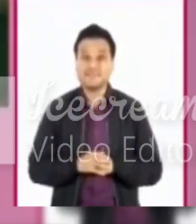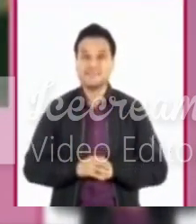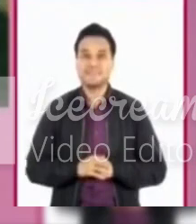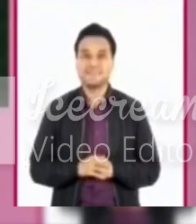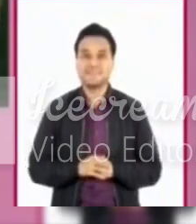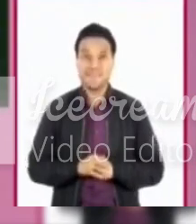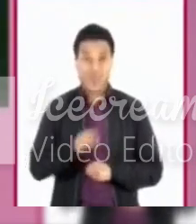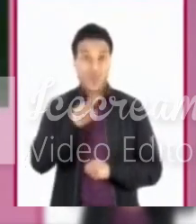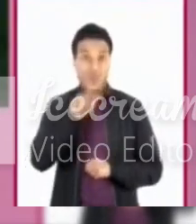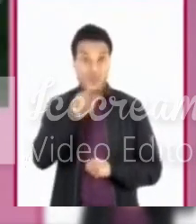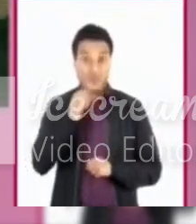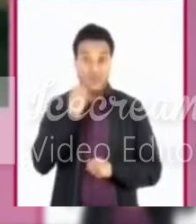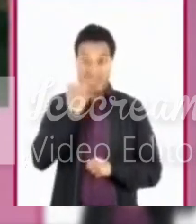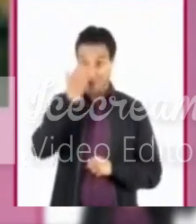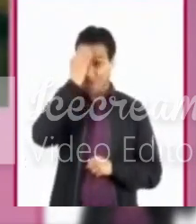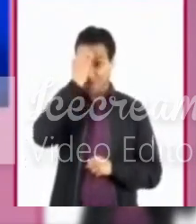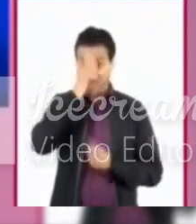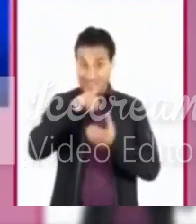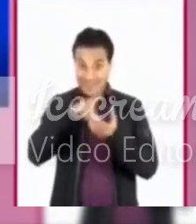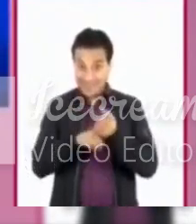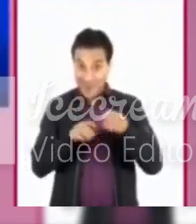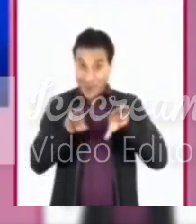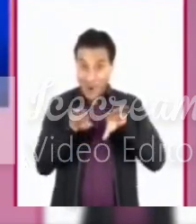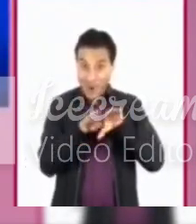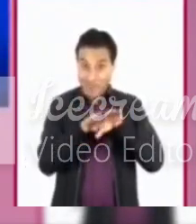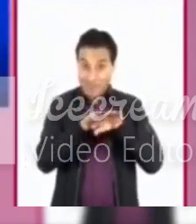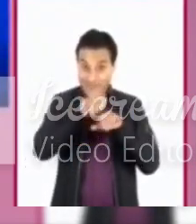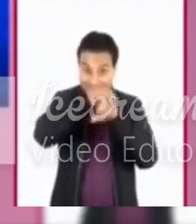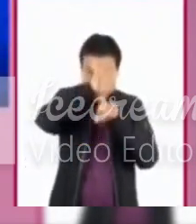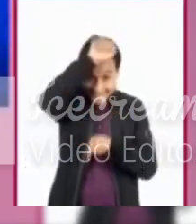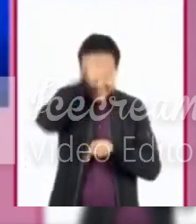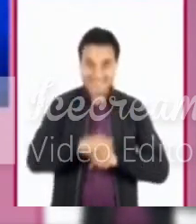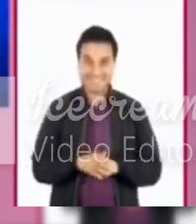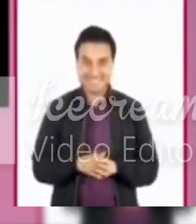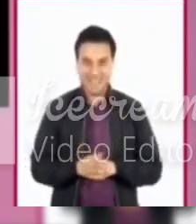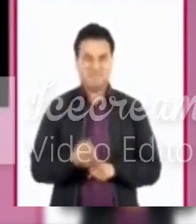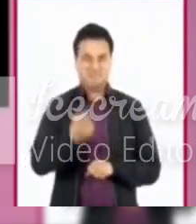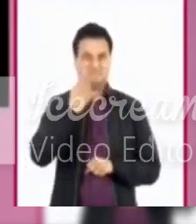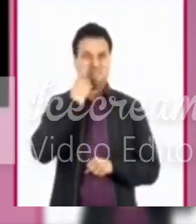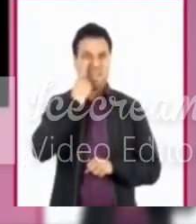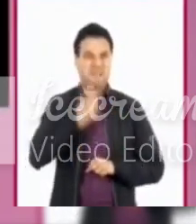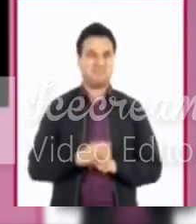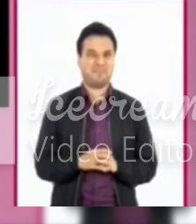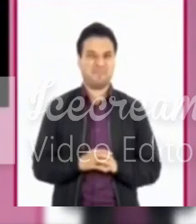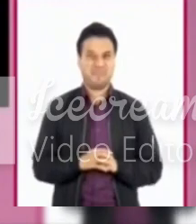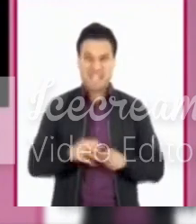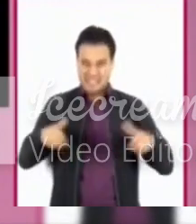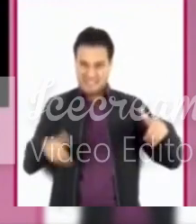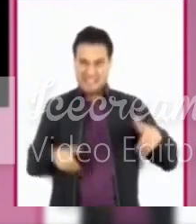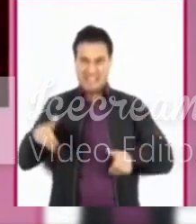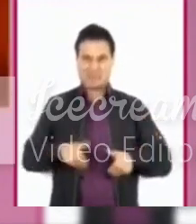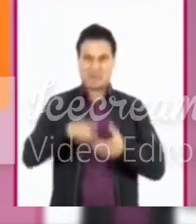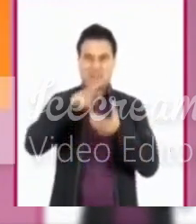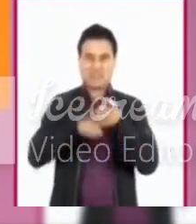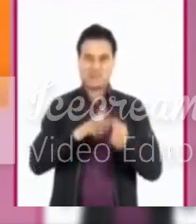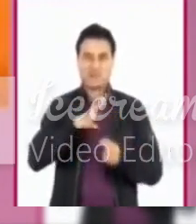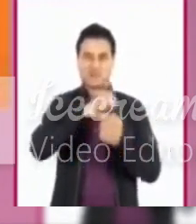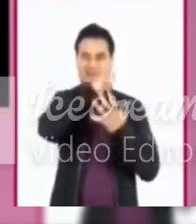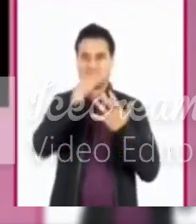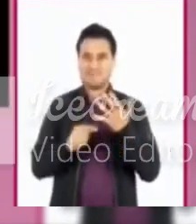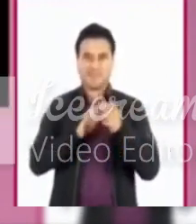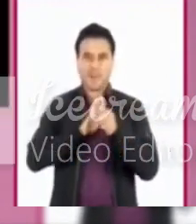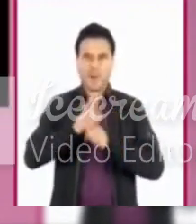¿Te gustaría conocer cómo funciona? Vayamos a conocer algunos de los recursos con los que cuenta un teatro.